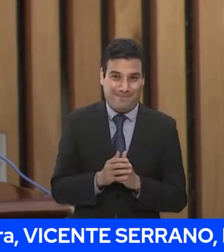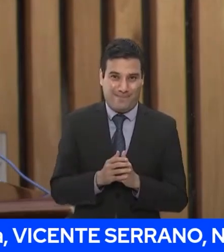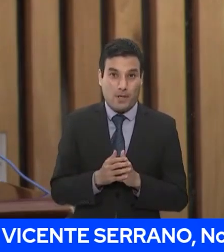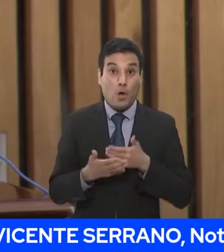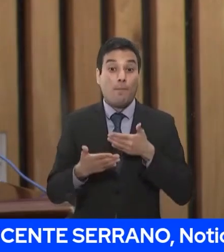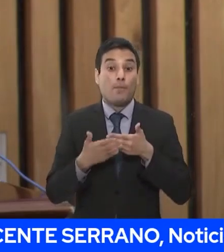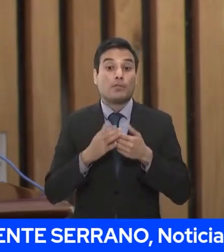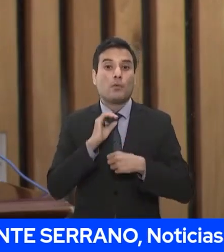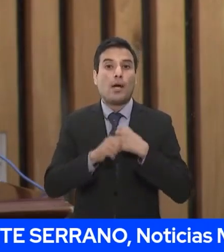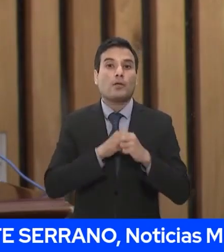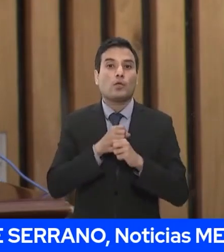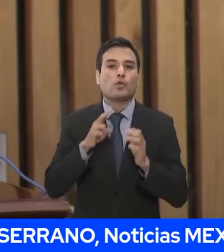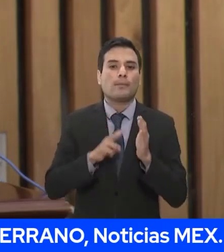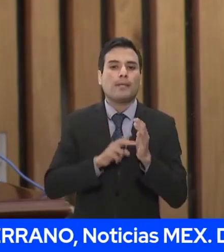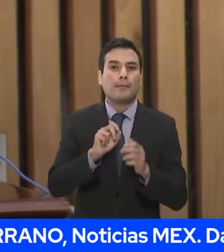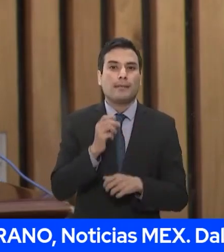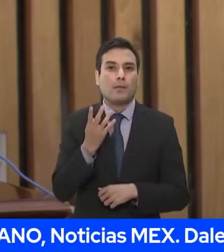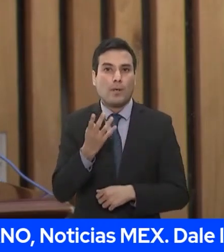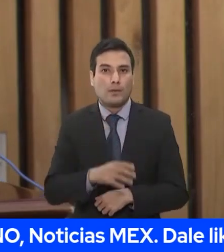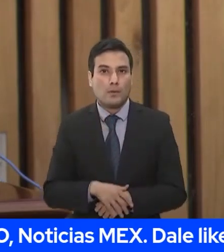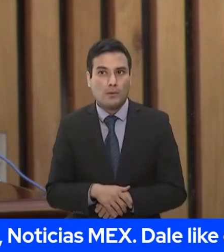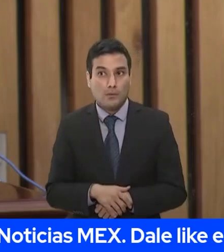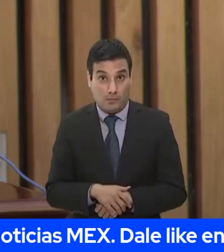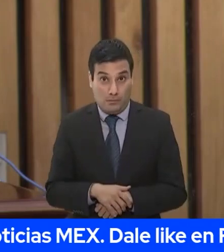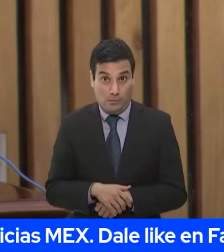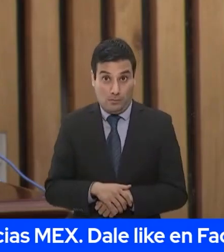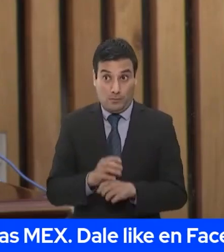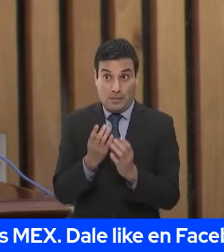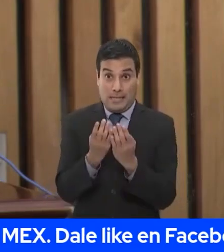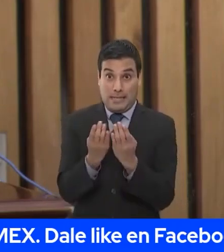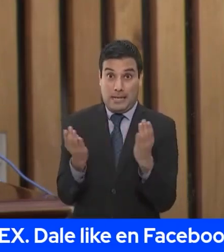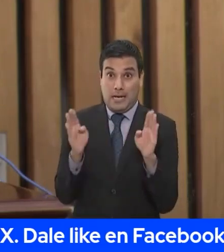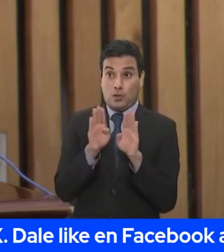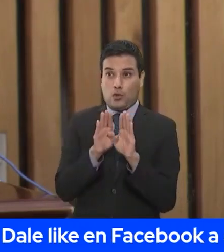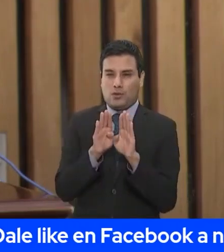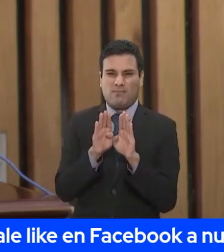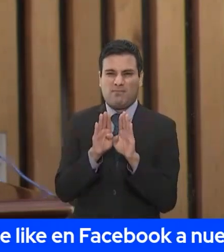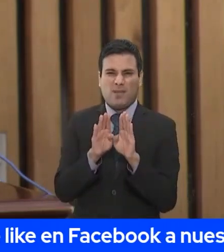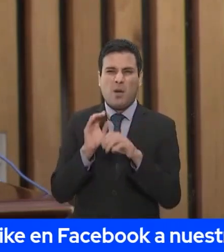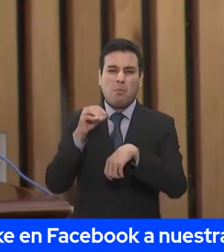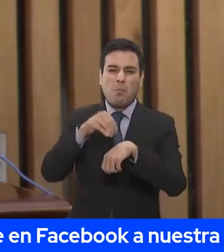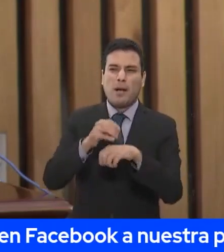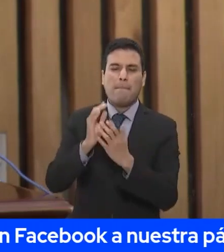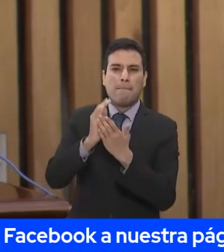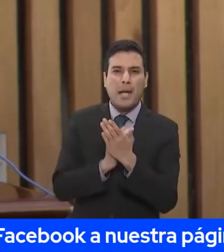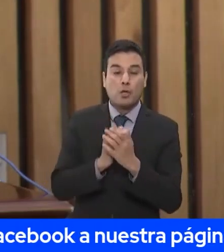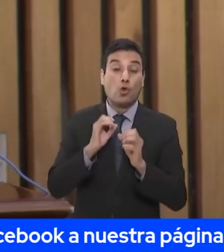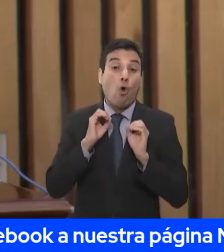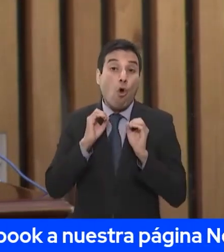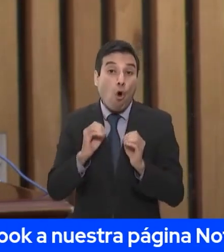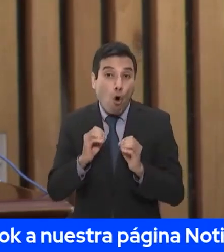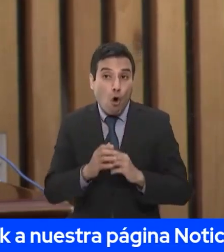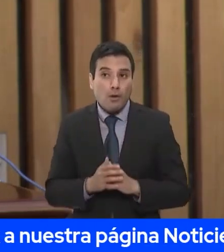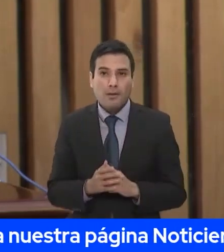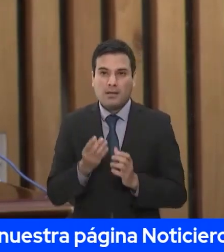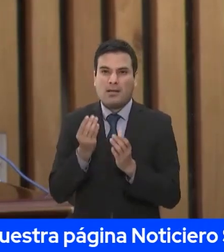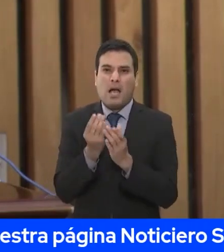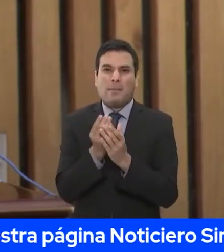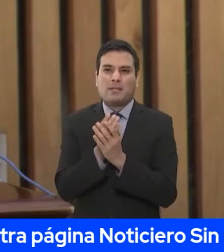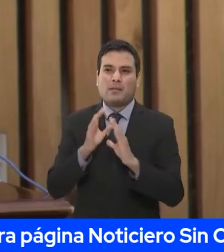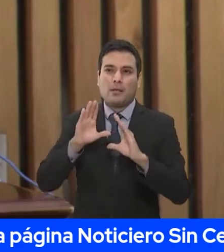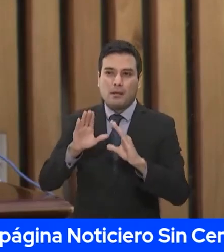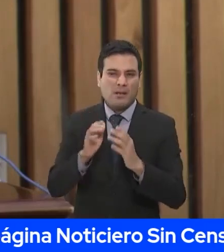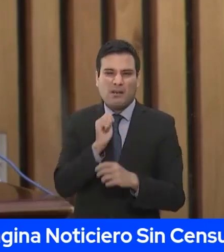24 se instalen menos casillas de las que mandata la ley, se deje de capacitar o se capacite indebidamente a